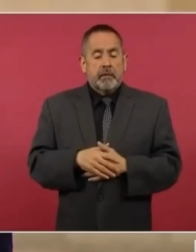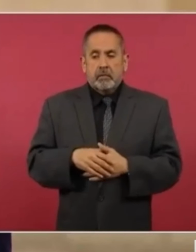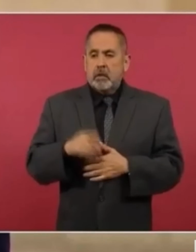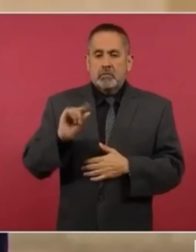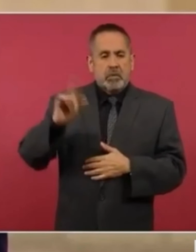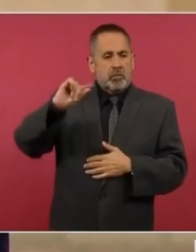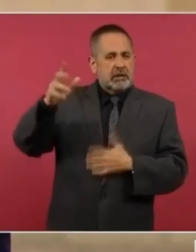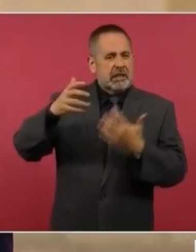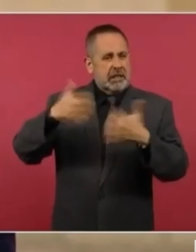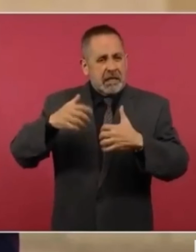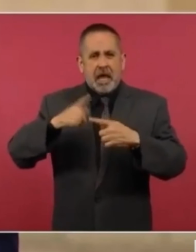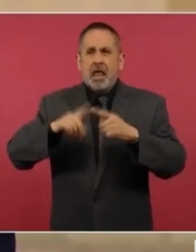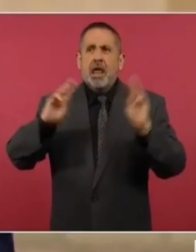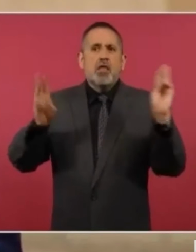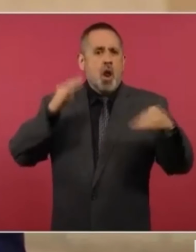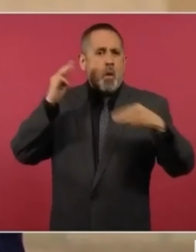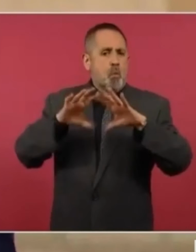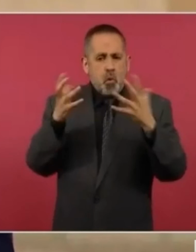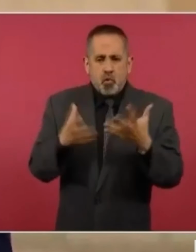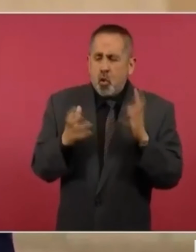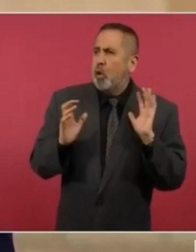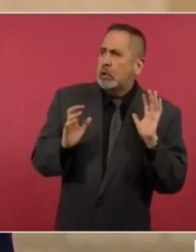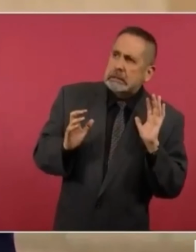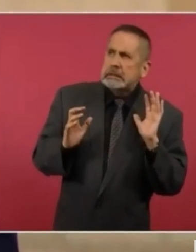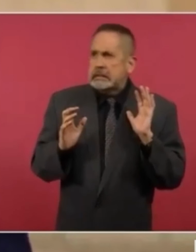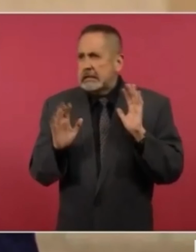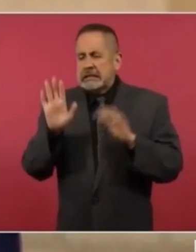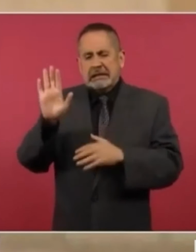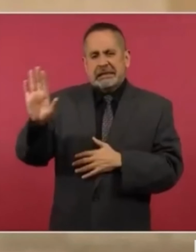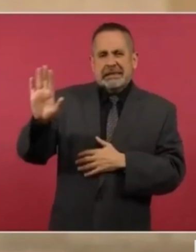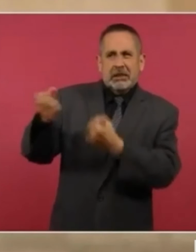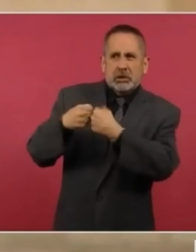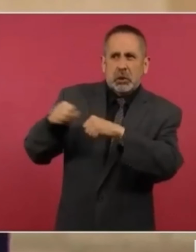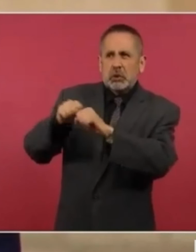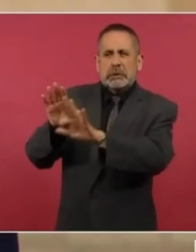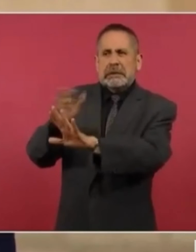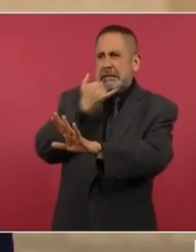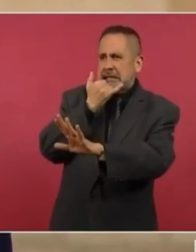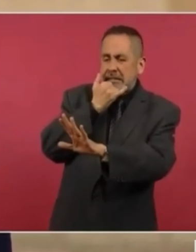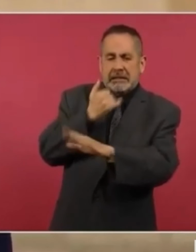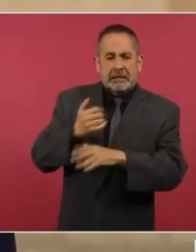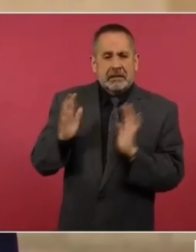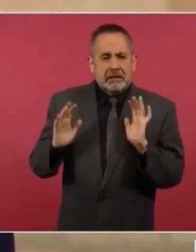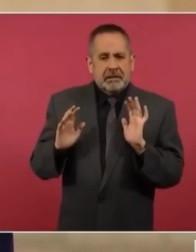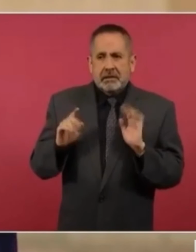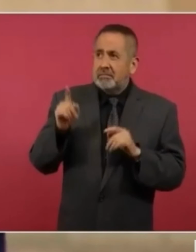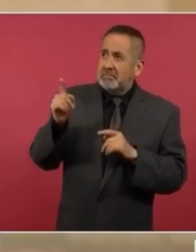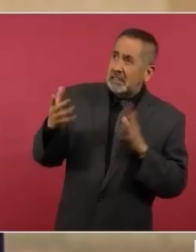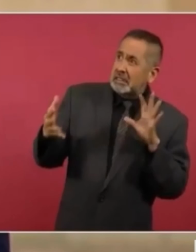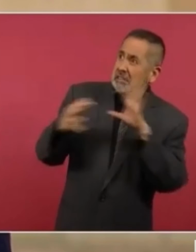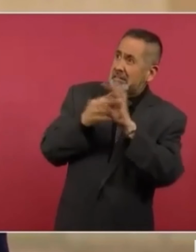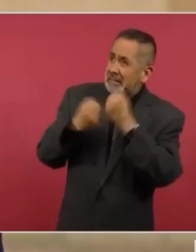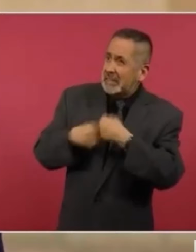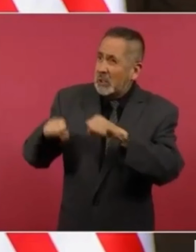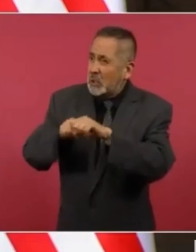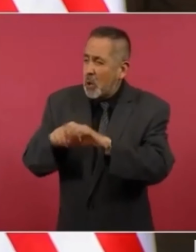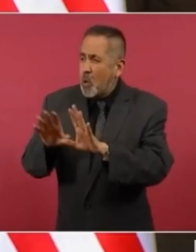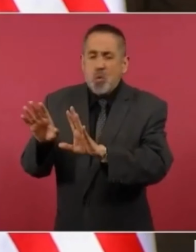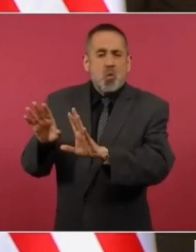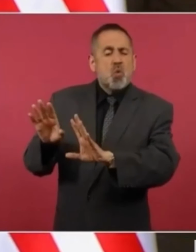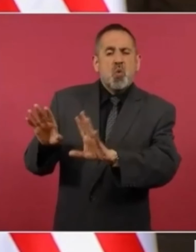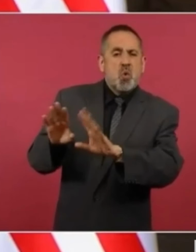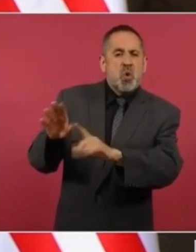económicos significativos en todo el mundo son cada vez menos fiables como socios y menos deseables como socios para crear